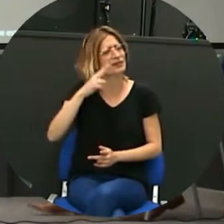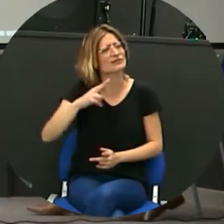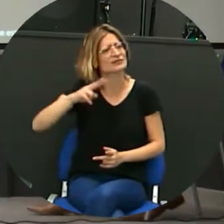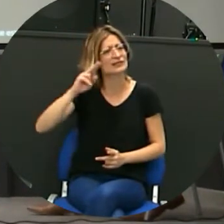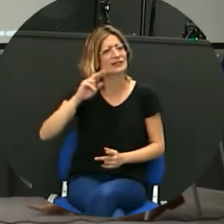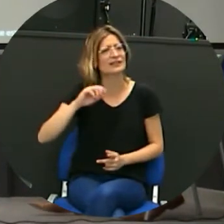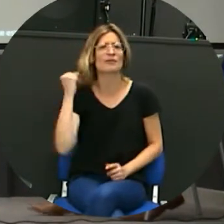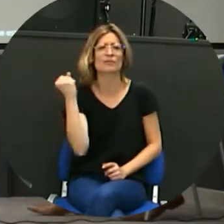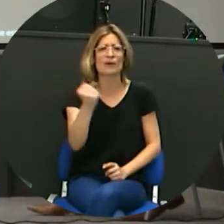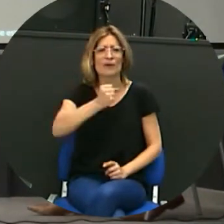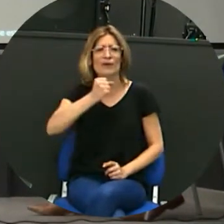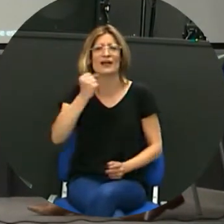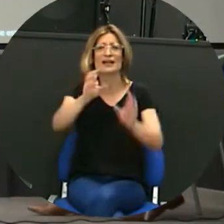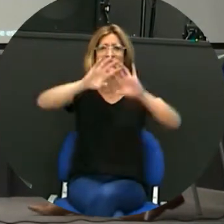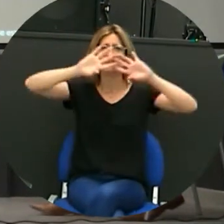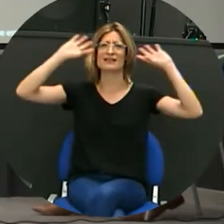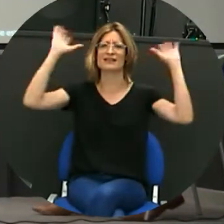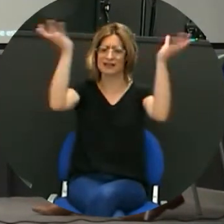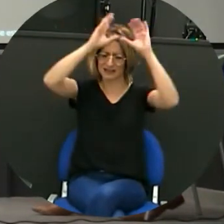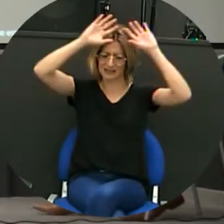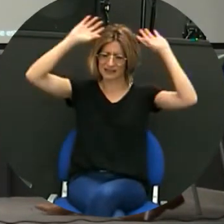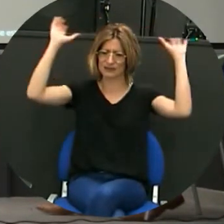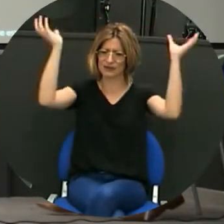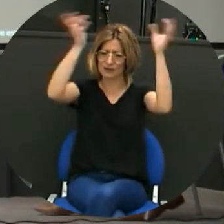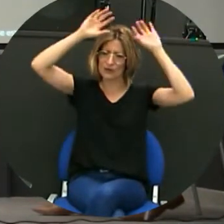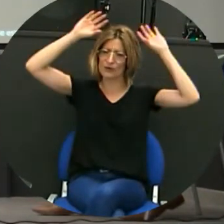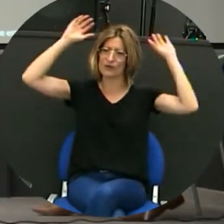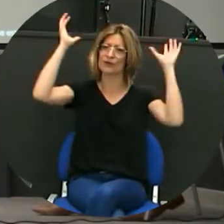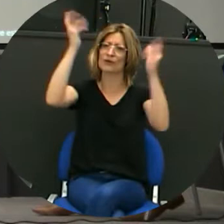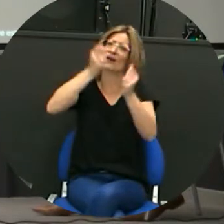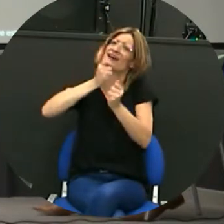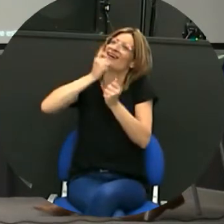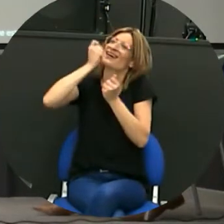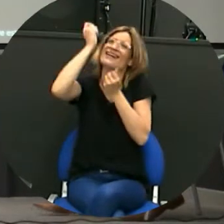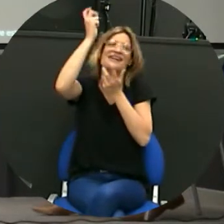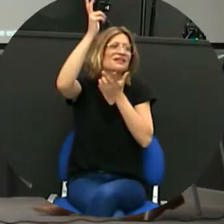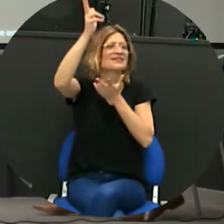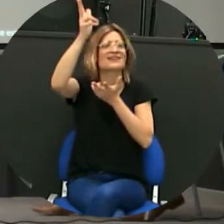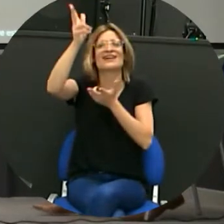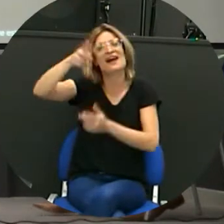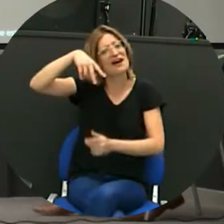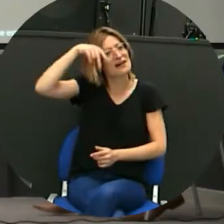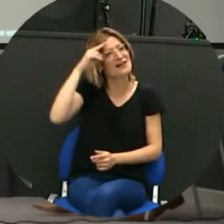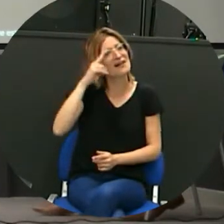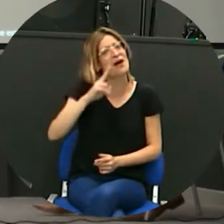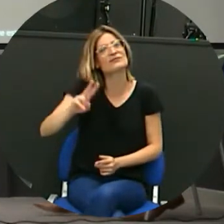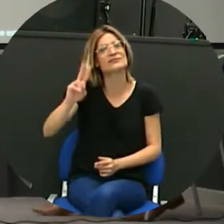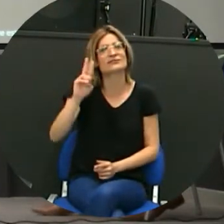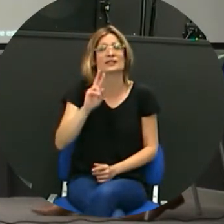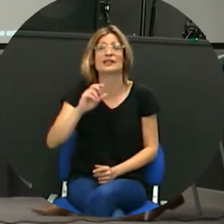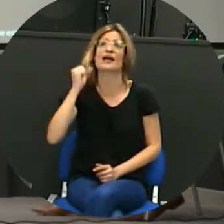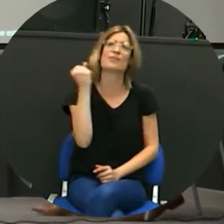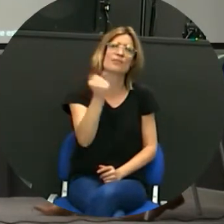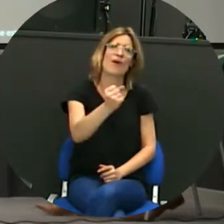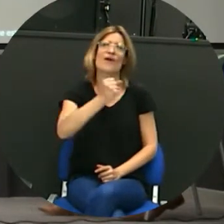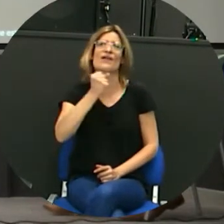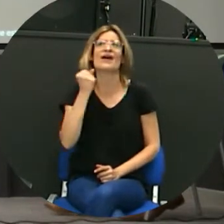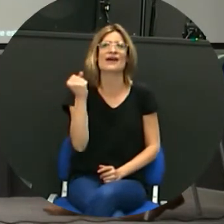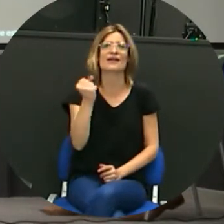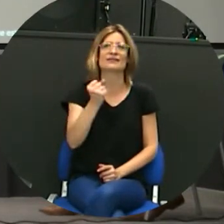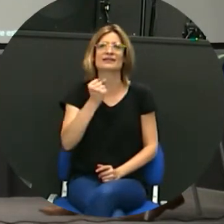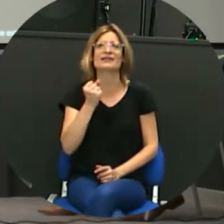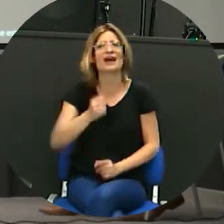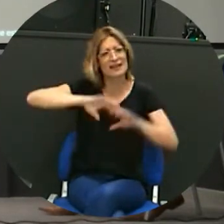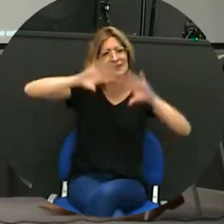la honra y el poder, sea la gloria, sea la honra y el